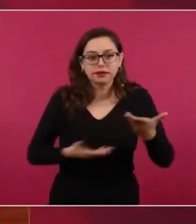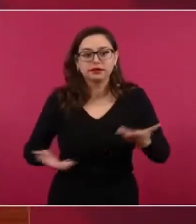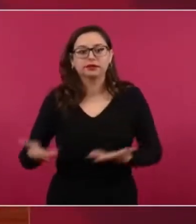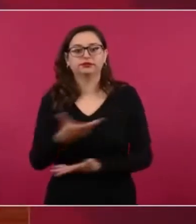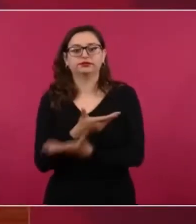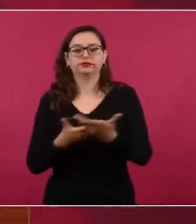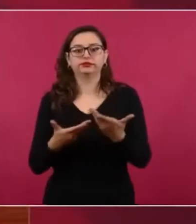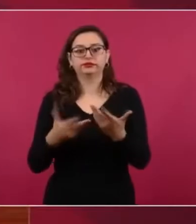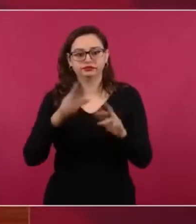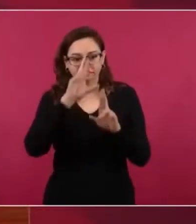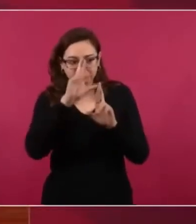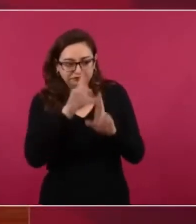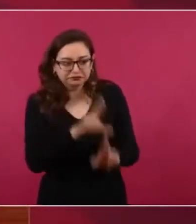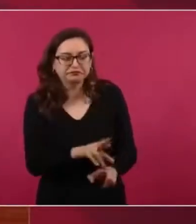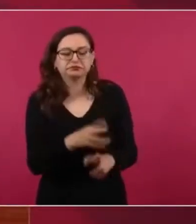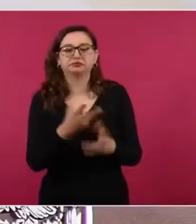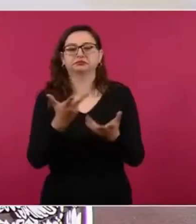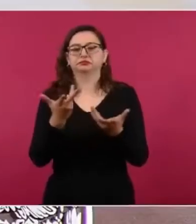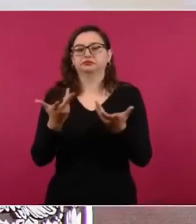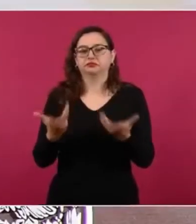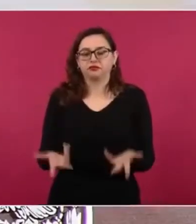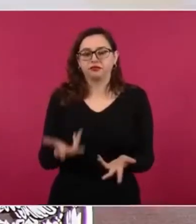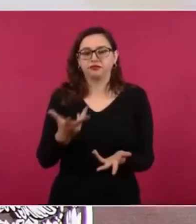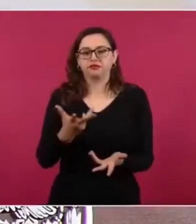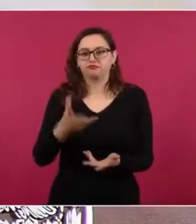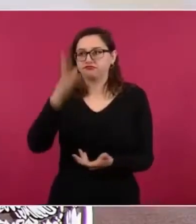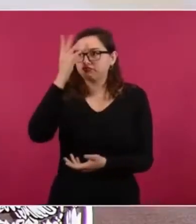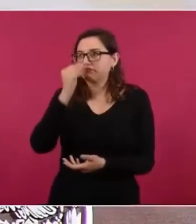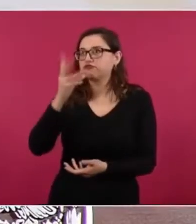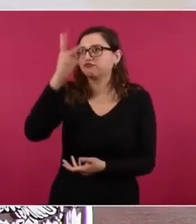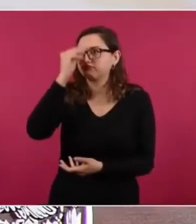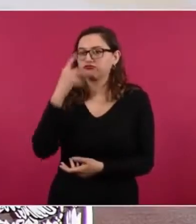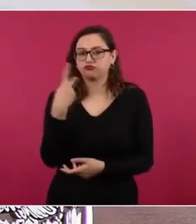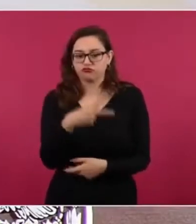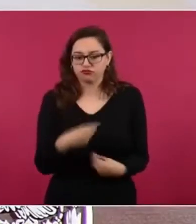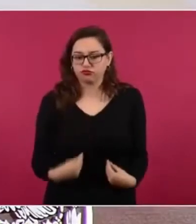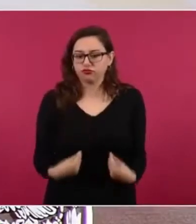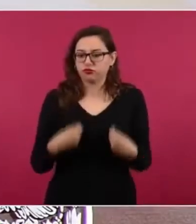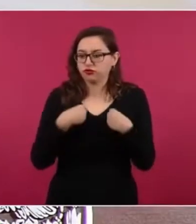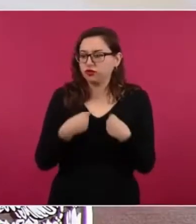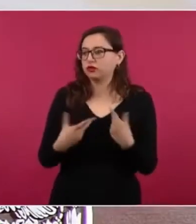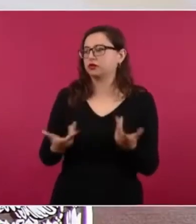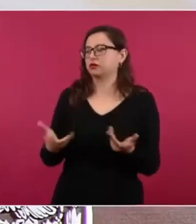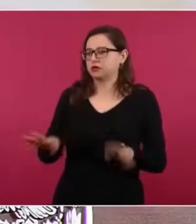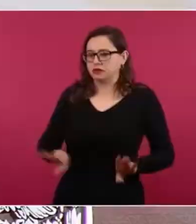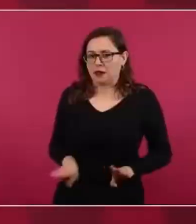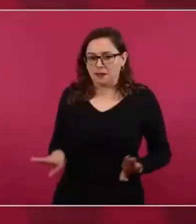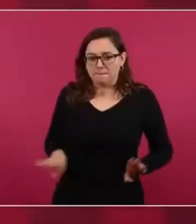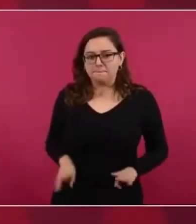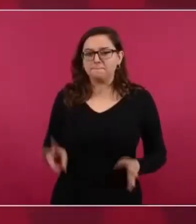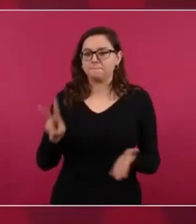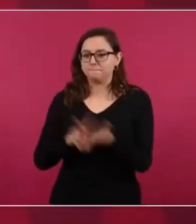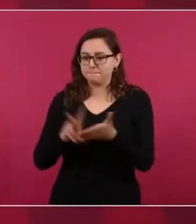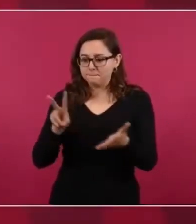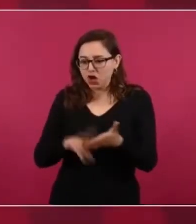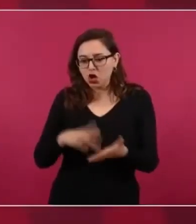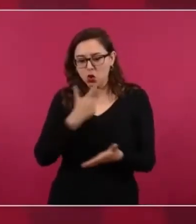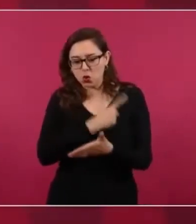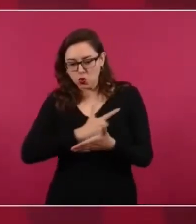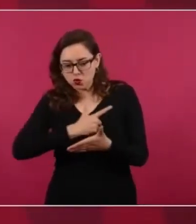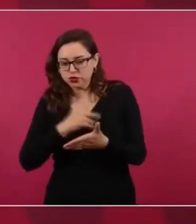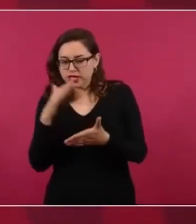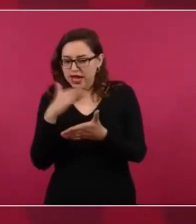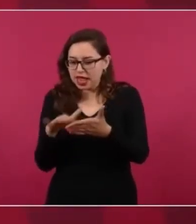mi hija sea respetada, lo que me interesa es que mi hija aprenda a valorar a los demás, lo que me interesa es que le guste la lectura, lo